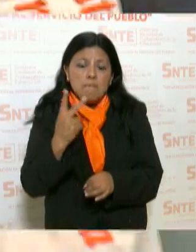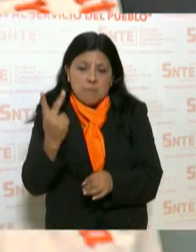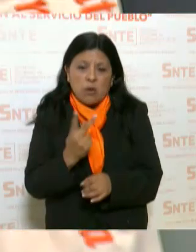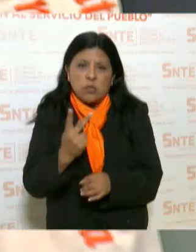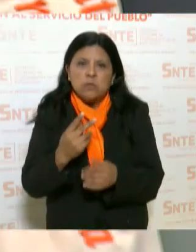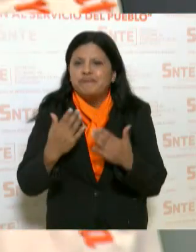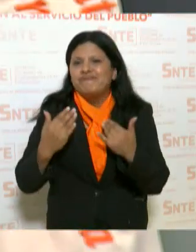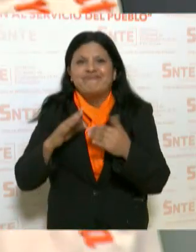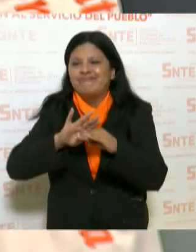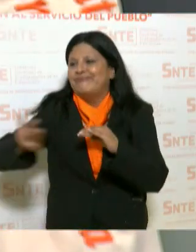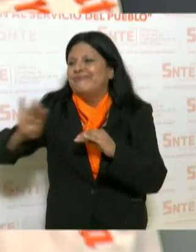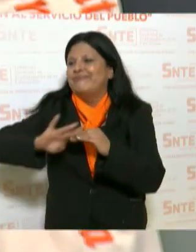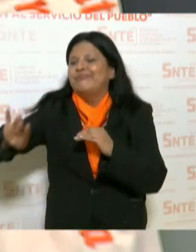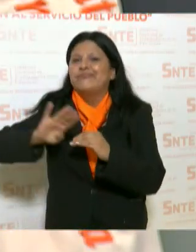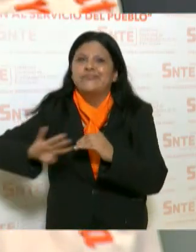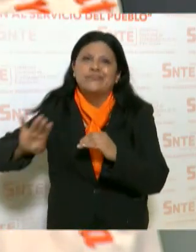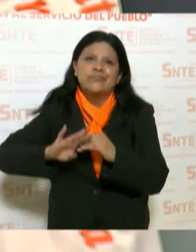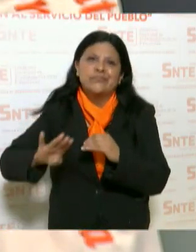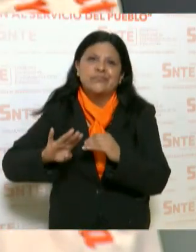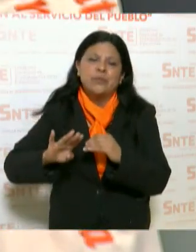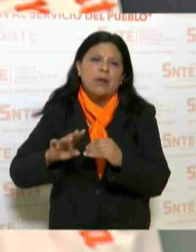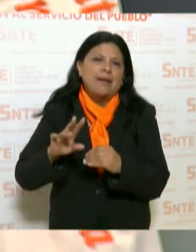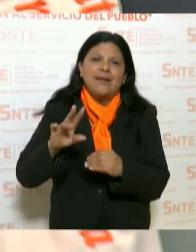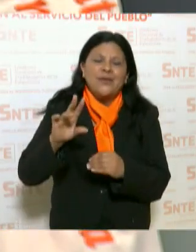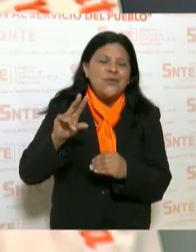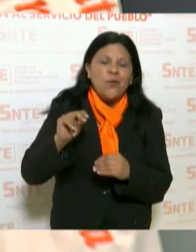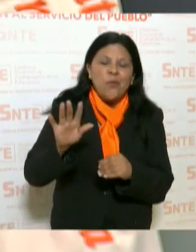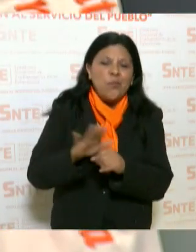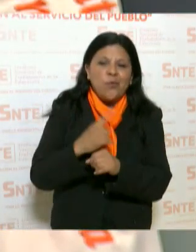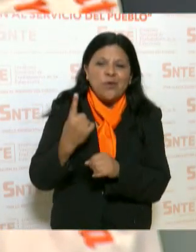Entonces, no es que no pasara el examen,